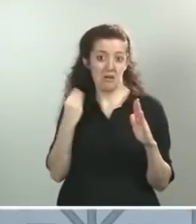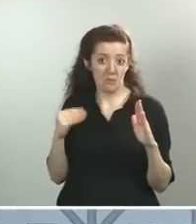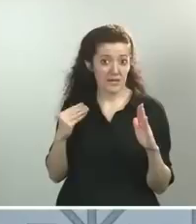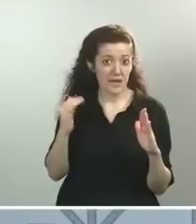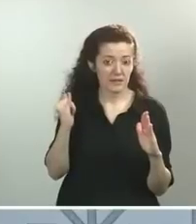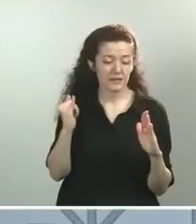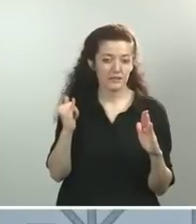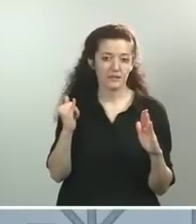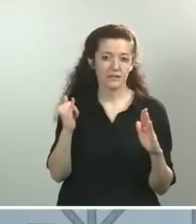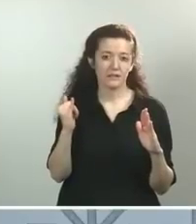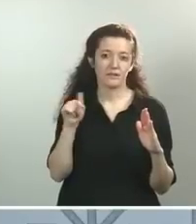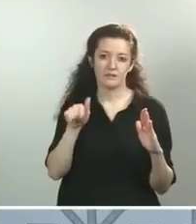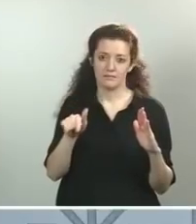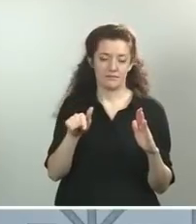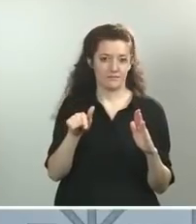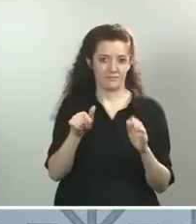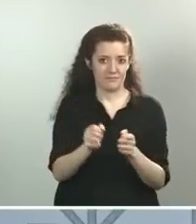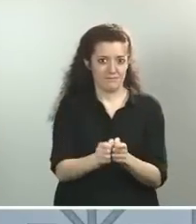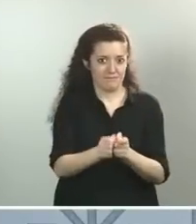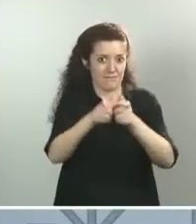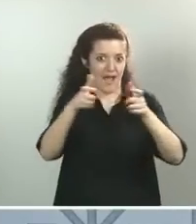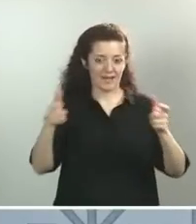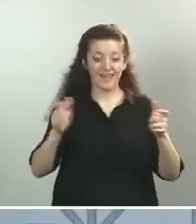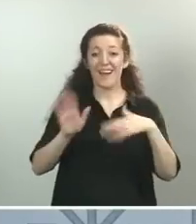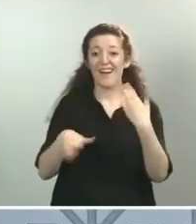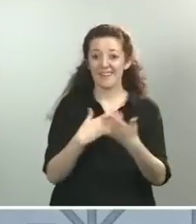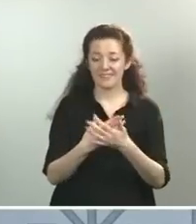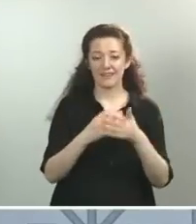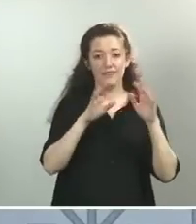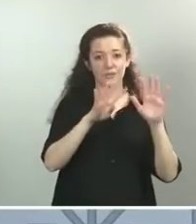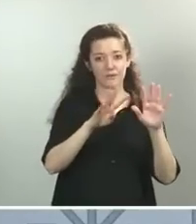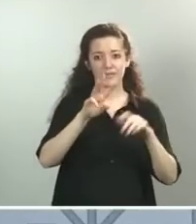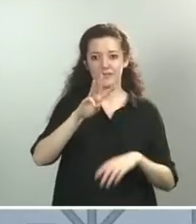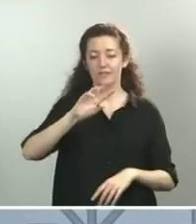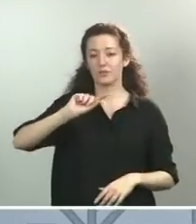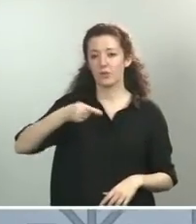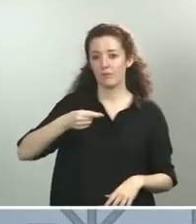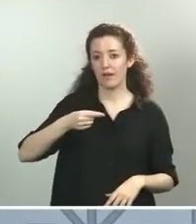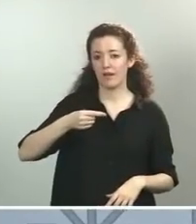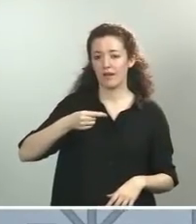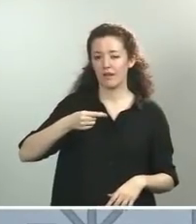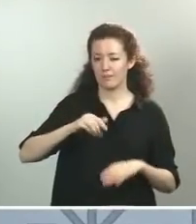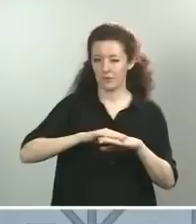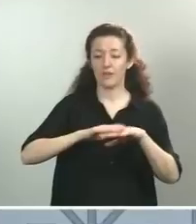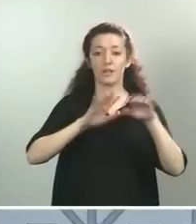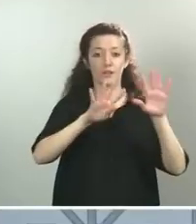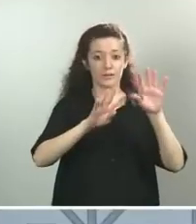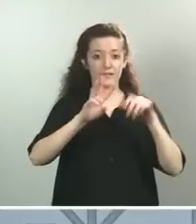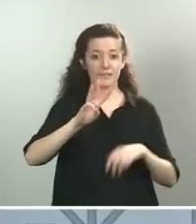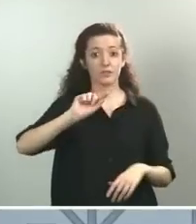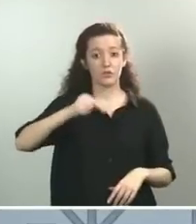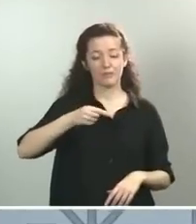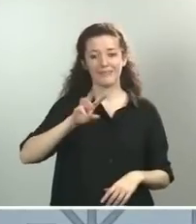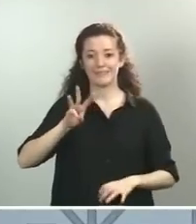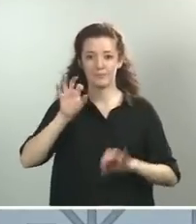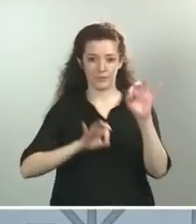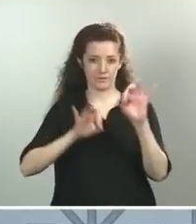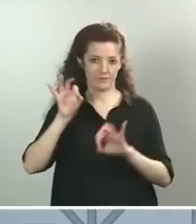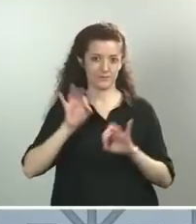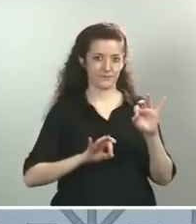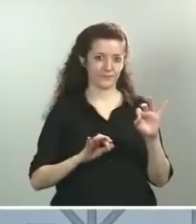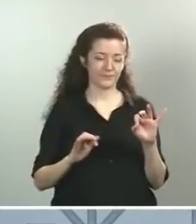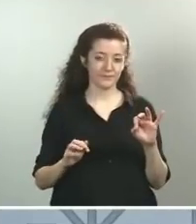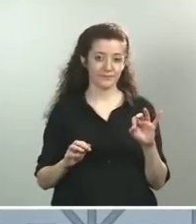isto pasa al 93,1%, perdón, 93,3%. De acuerdo?